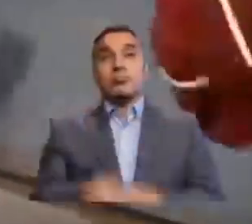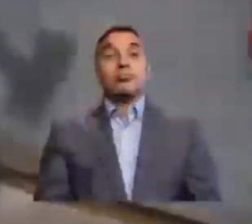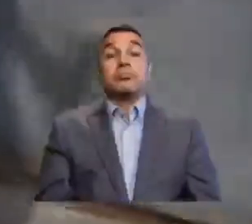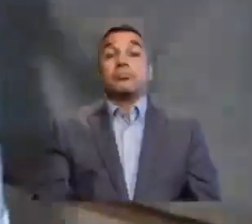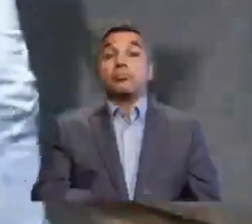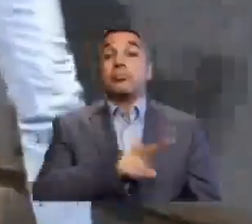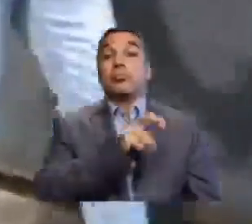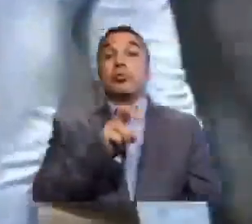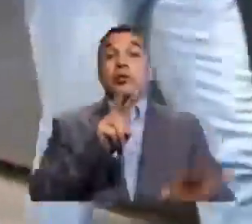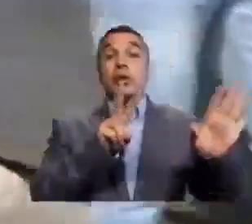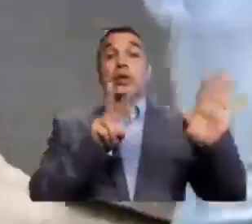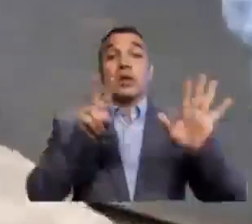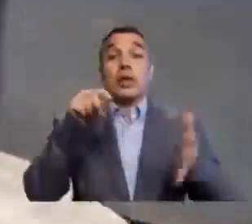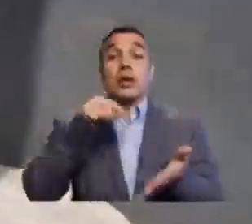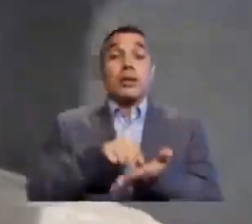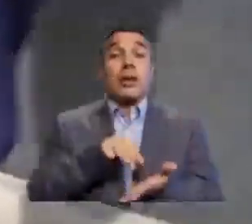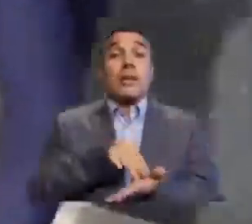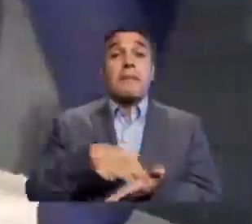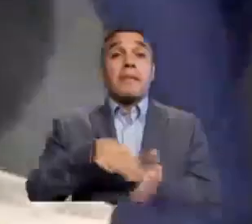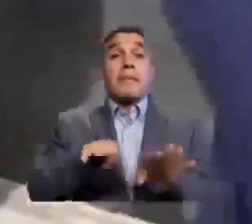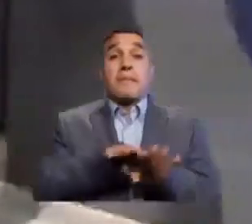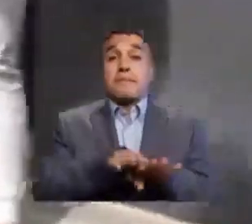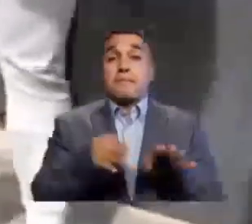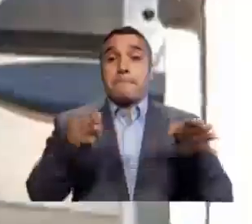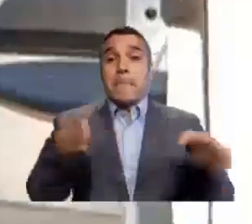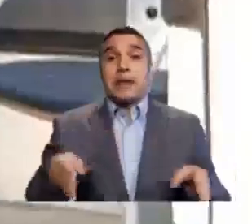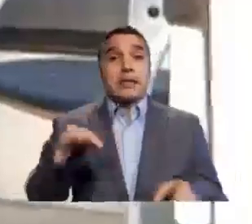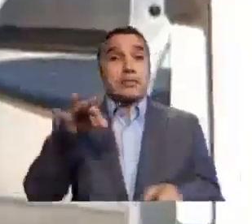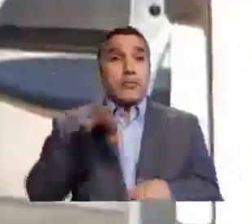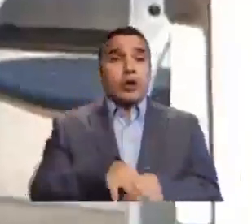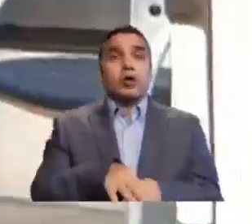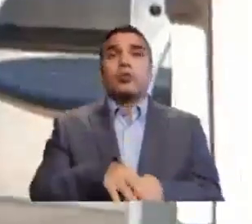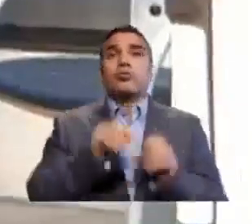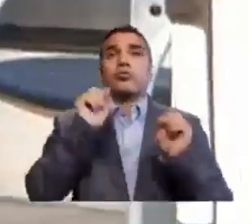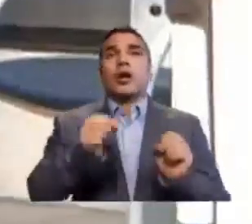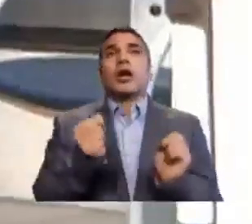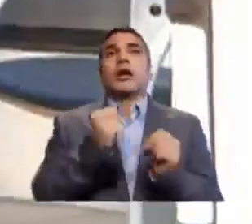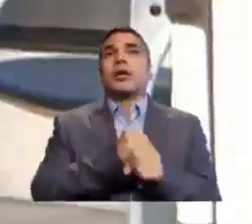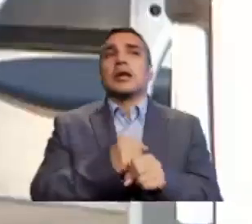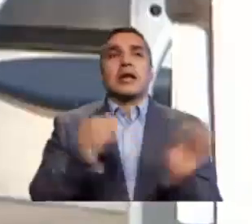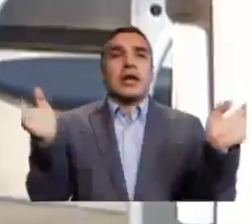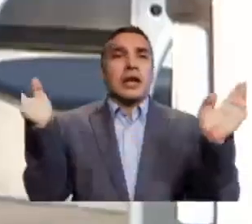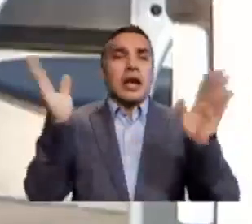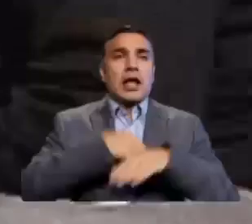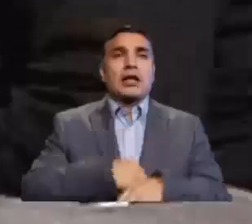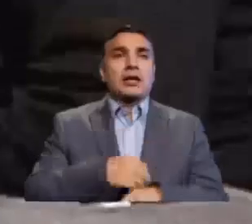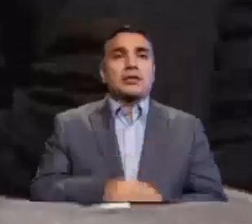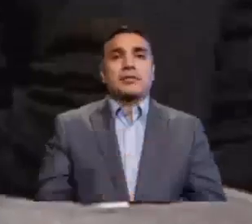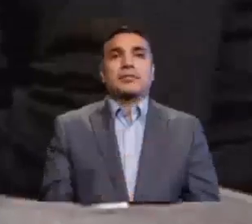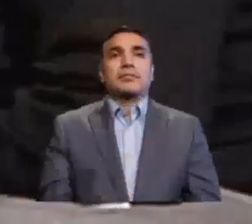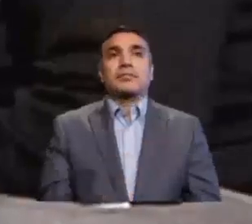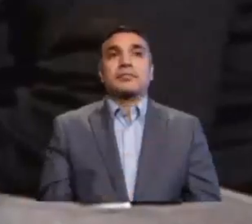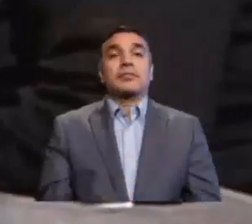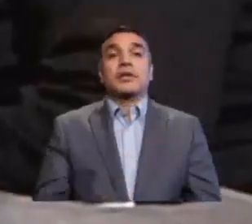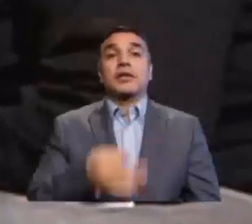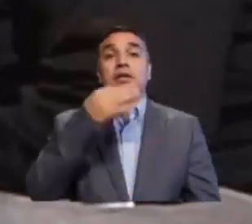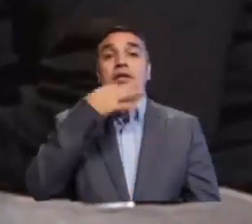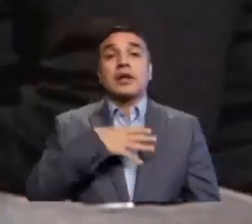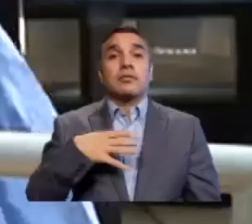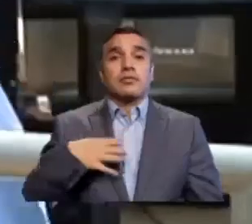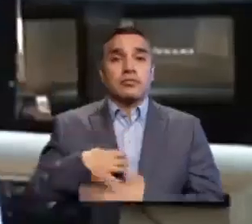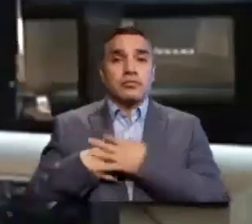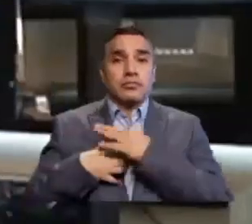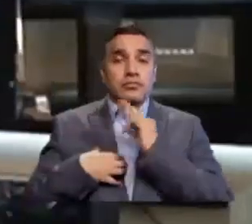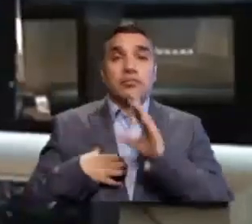de 277.000 miembros de las juntas receptoras del voto que se pueden realizar de forma gratuita y voluntaria la prueba del